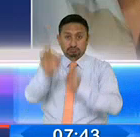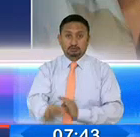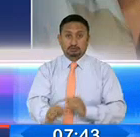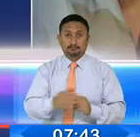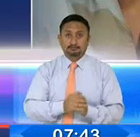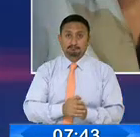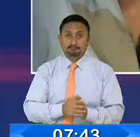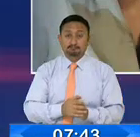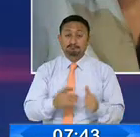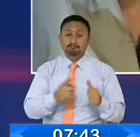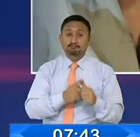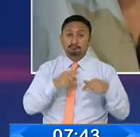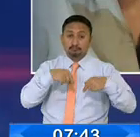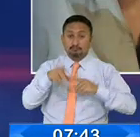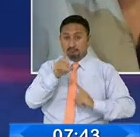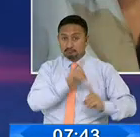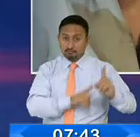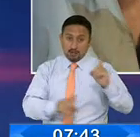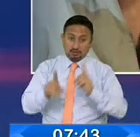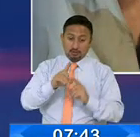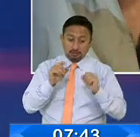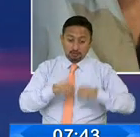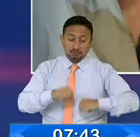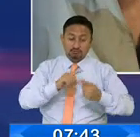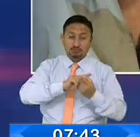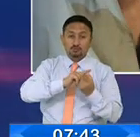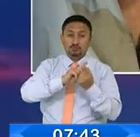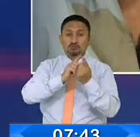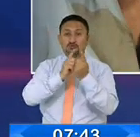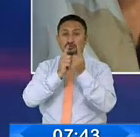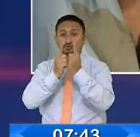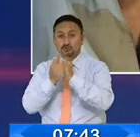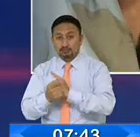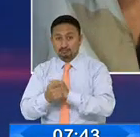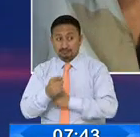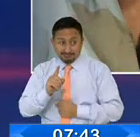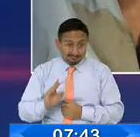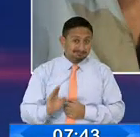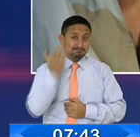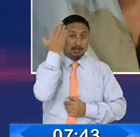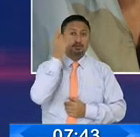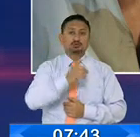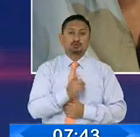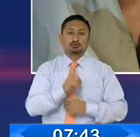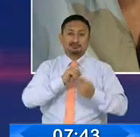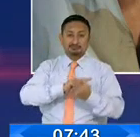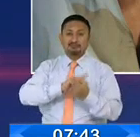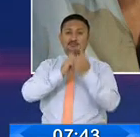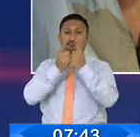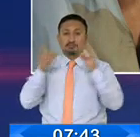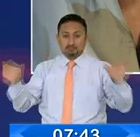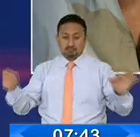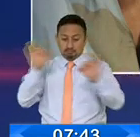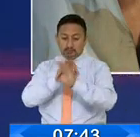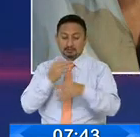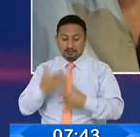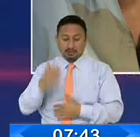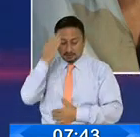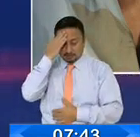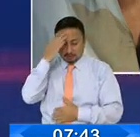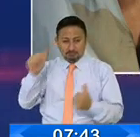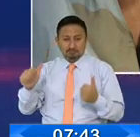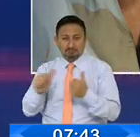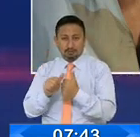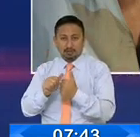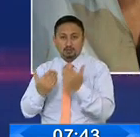estamos haciendo un diagnóstico de transición, no solo de transformación, sino de transición, porque sabemos que nos queda muy poco tiempo